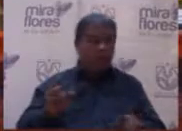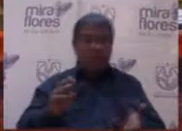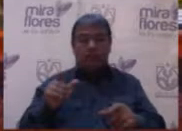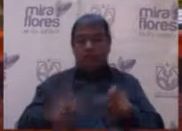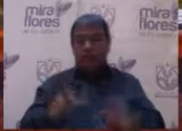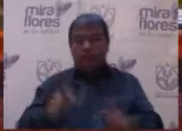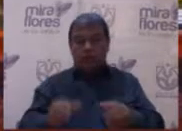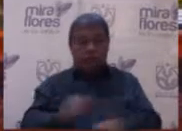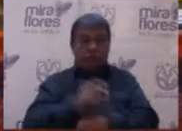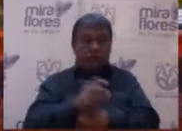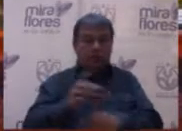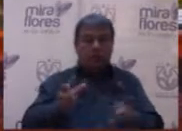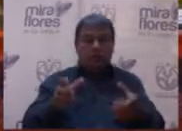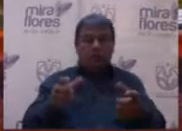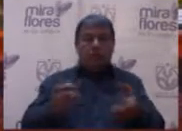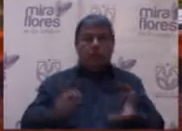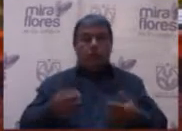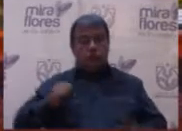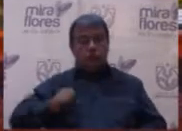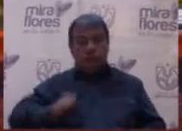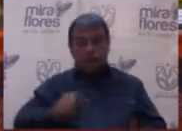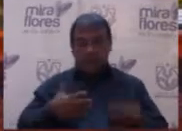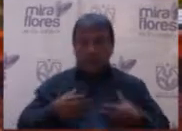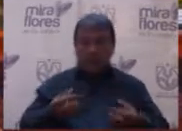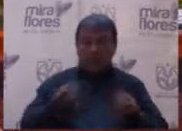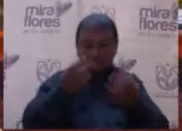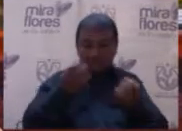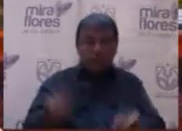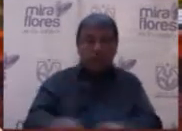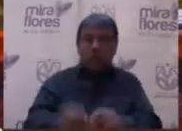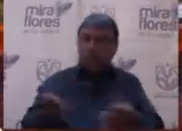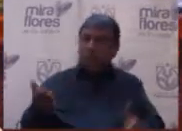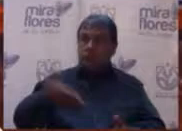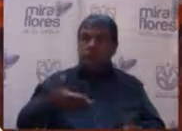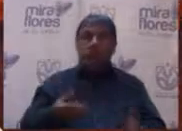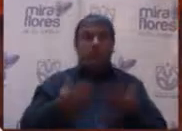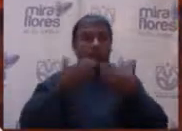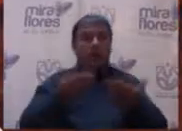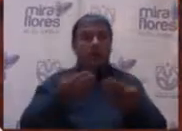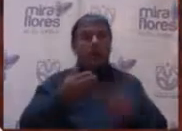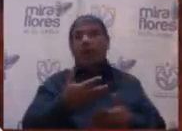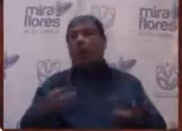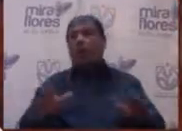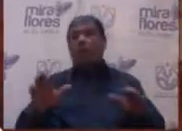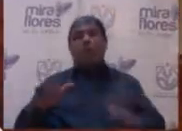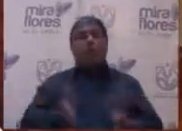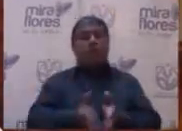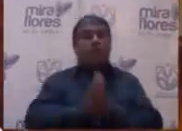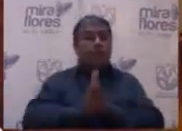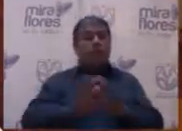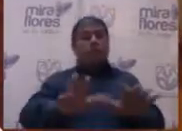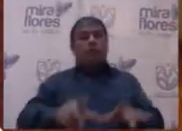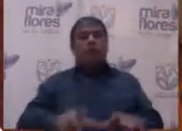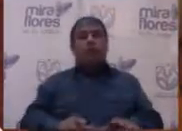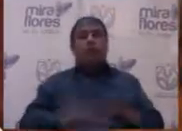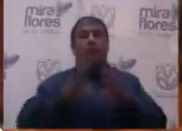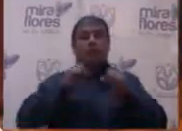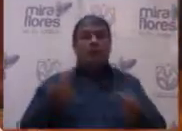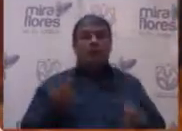Consejo Municipal quisiera tener mayor información al respecto. Es todo, señor alcalde. Muy bien, muchas gracias. ¿Algún pedido por escrito en Secretaría